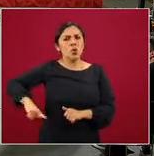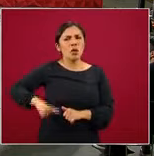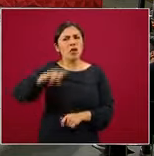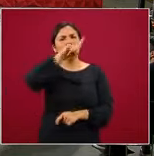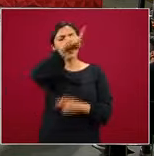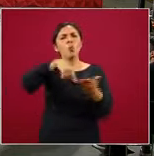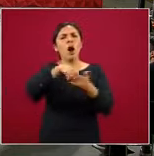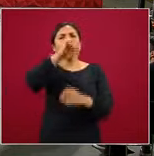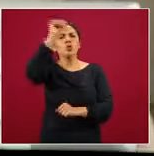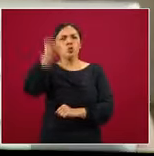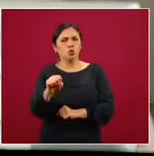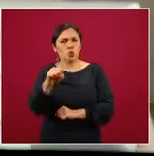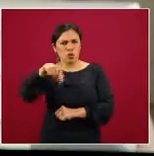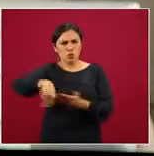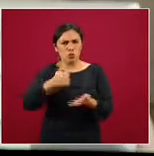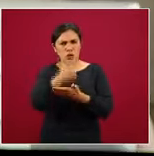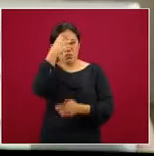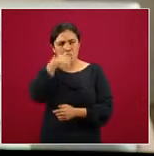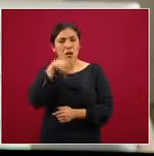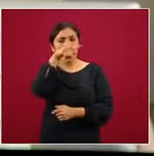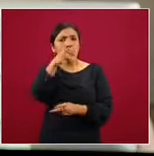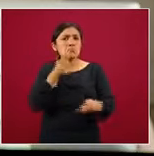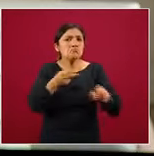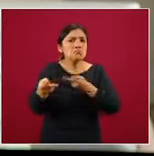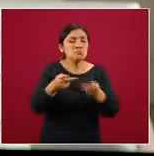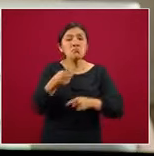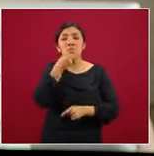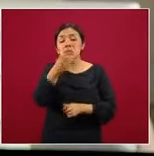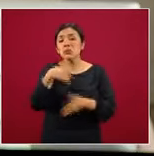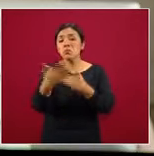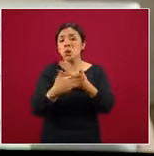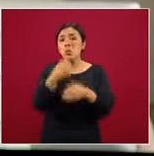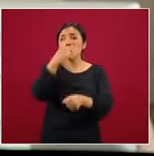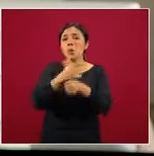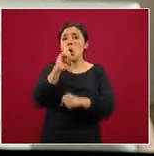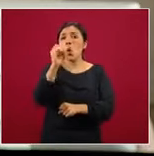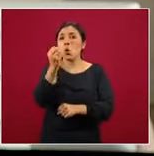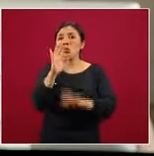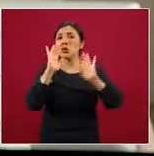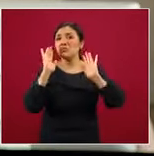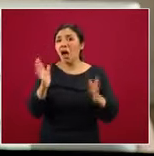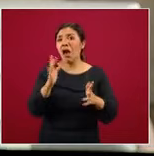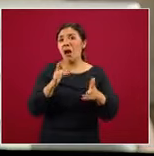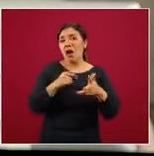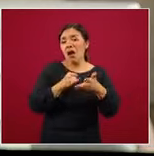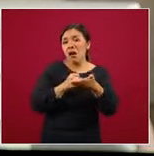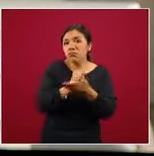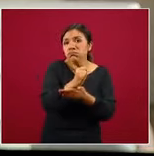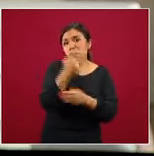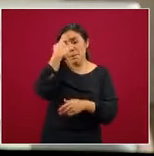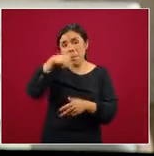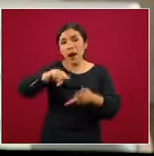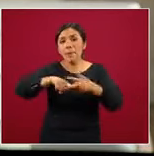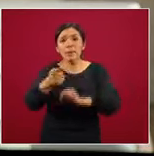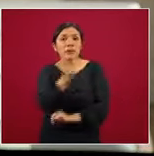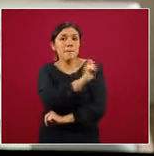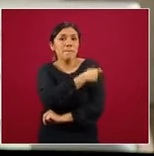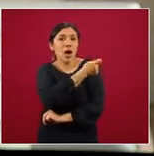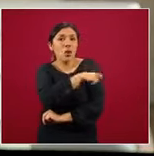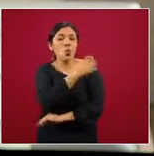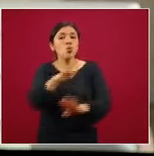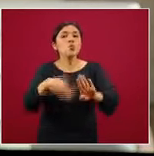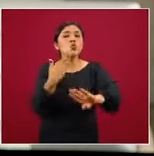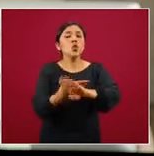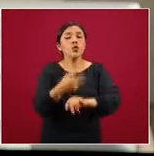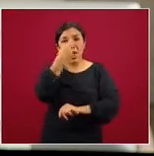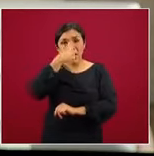de México, donde se comentaba que para el 1 de octubre podría darse ya a nivel nacional el inicio de vacunación en contra de lo